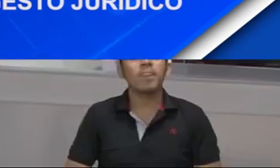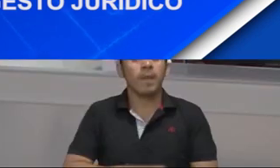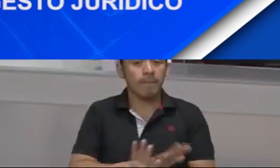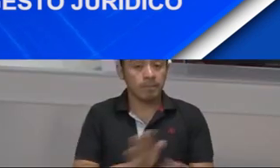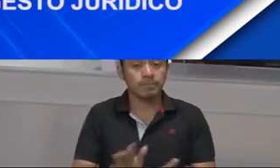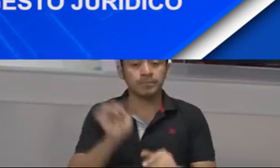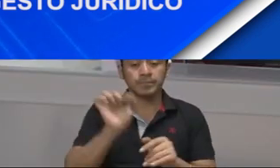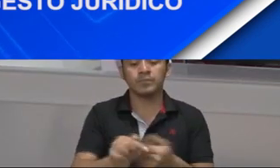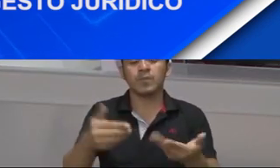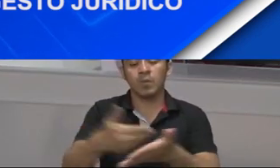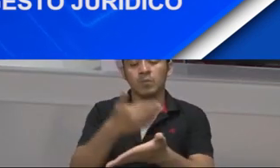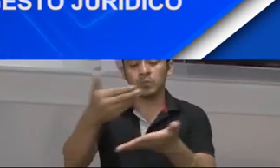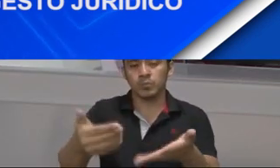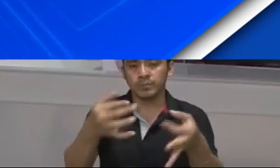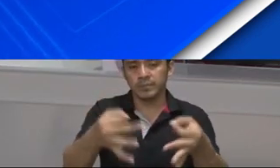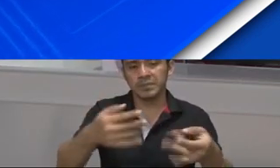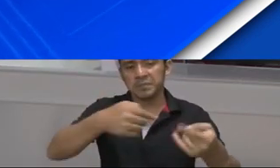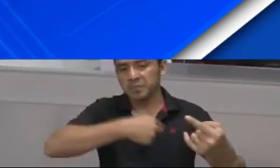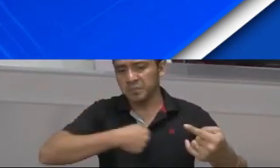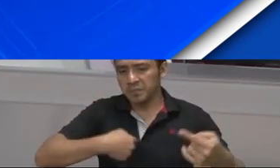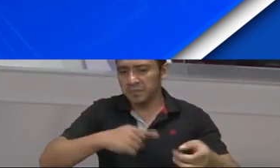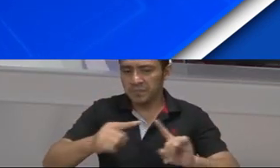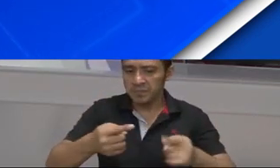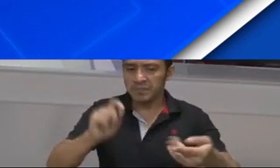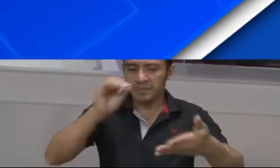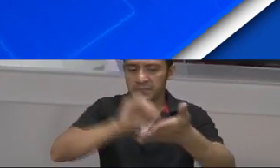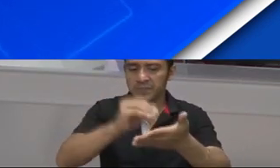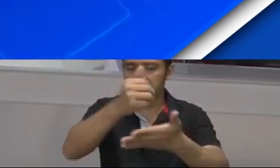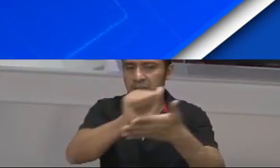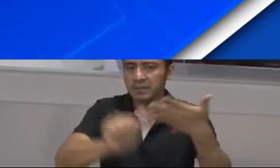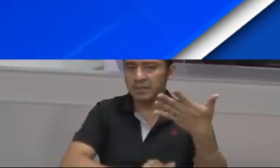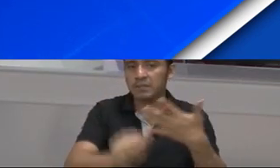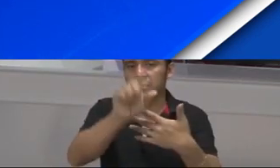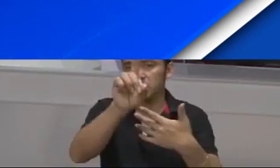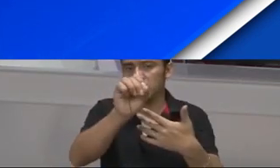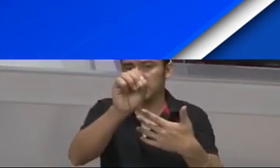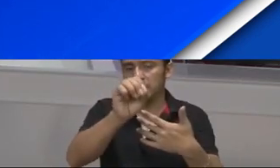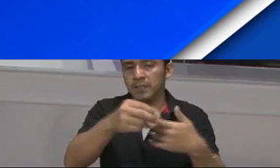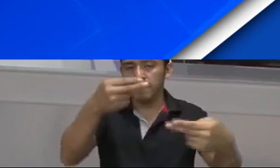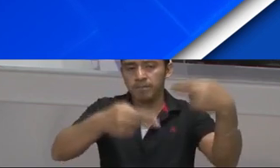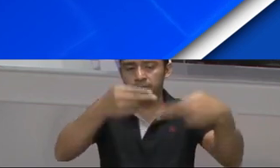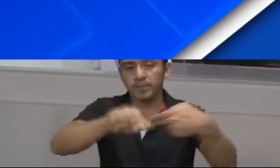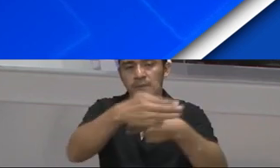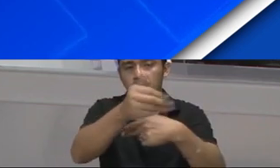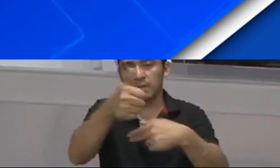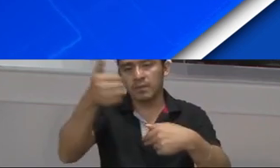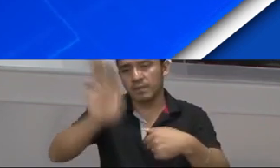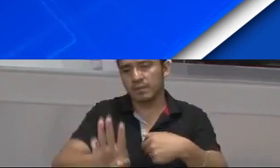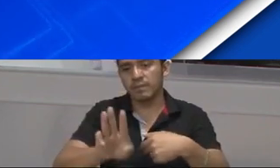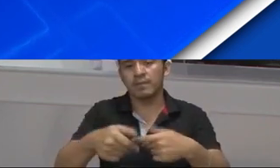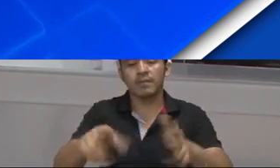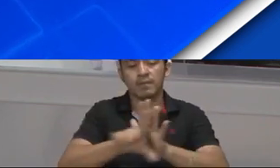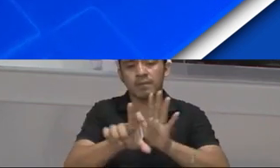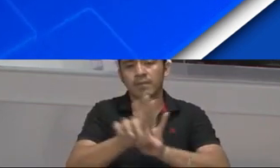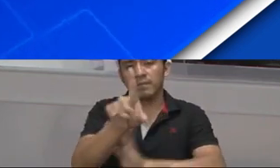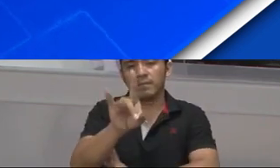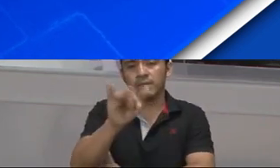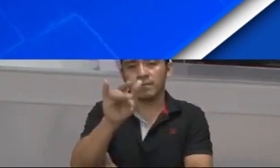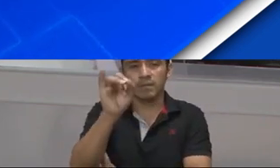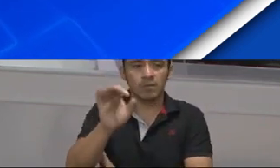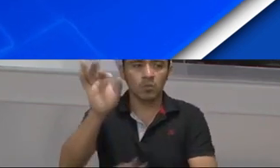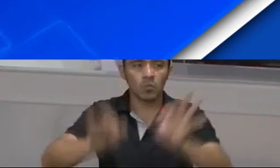penal. Esta actualización se ajusta a lo preceptuado en el artículo 10 de la ley número 963, ley del digesto